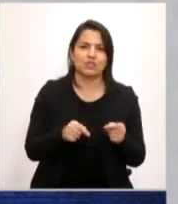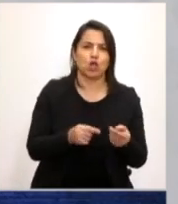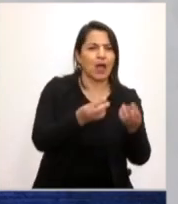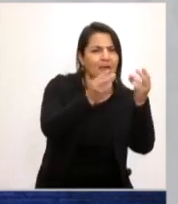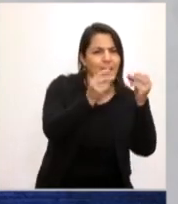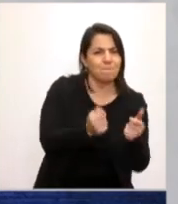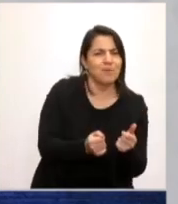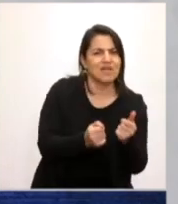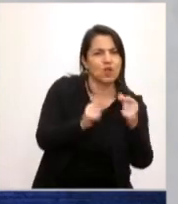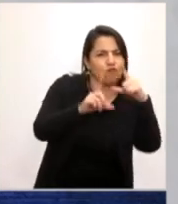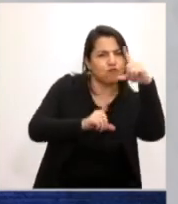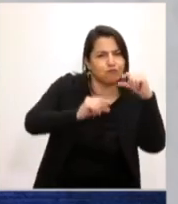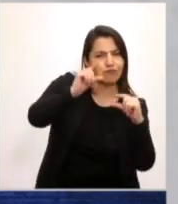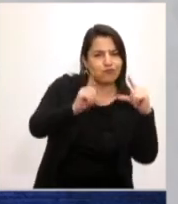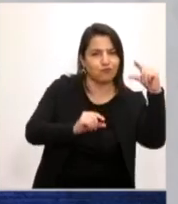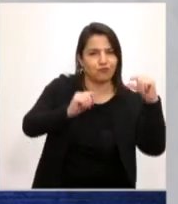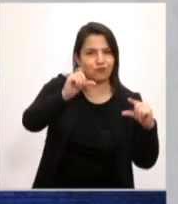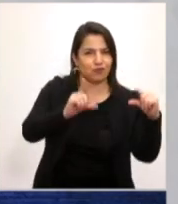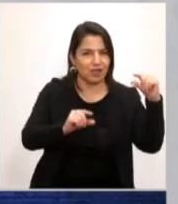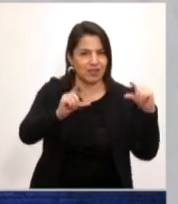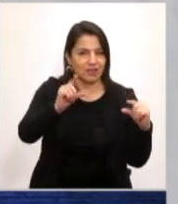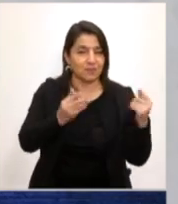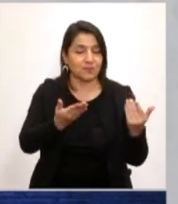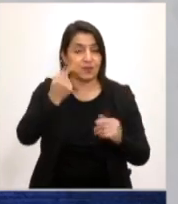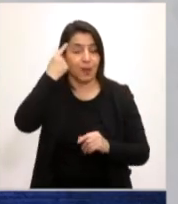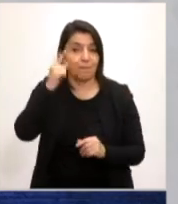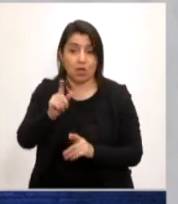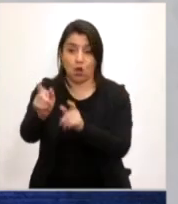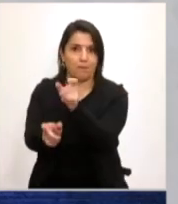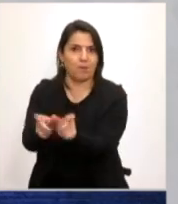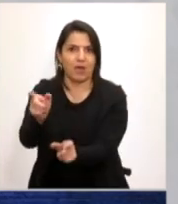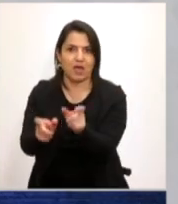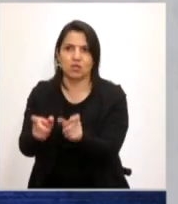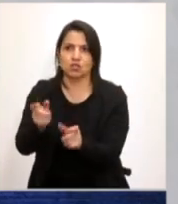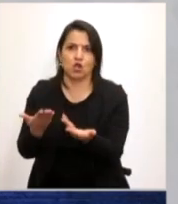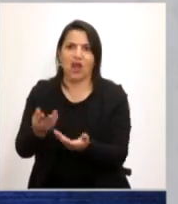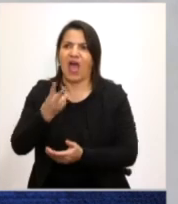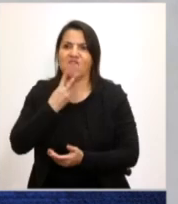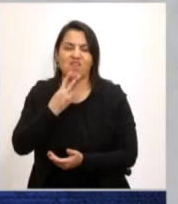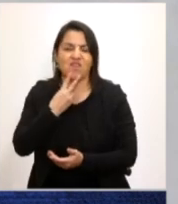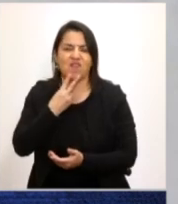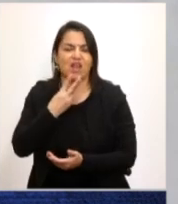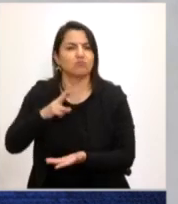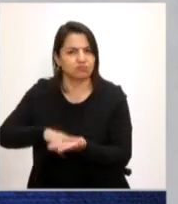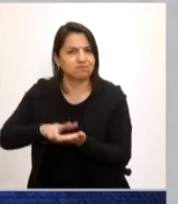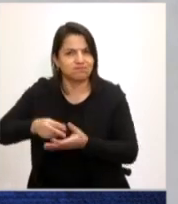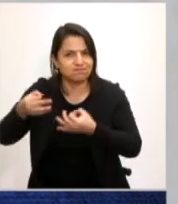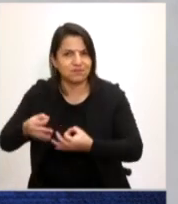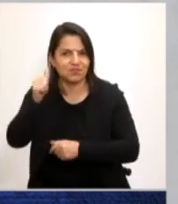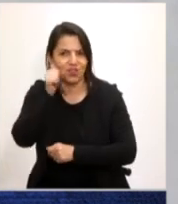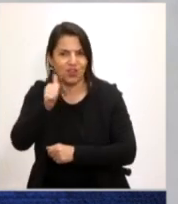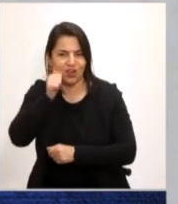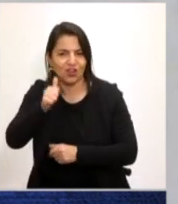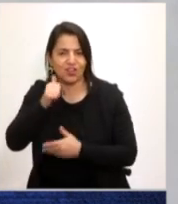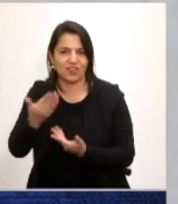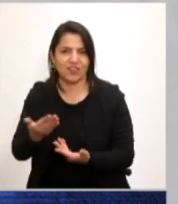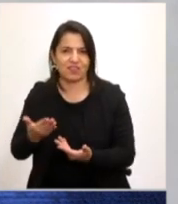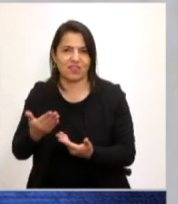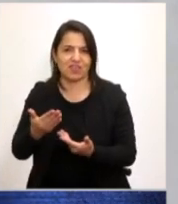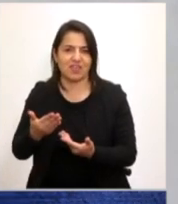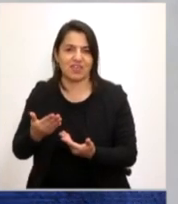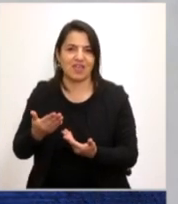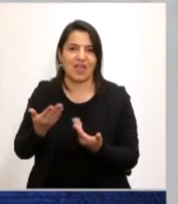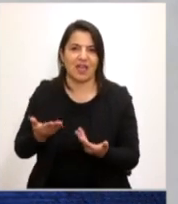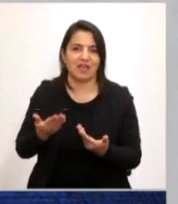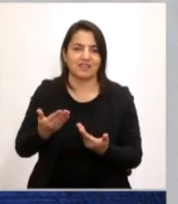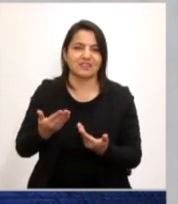mediante indicadores y mediciones econométricas, pero que las personas experimentan en lo concreto y en lo cotidiano. En sí disponen de más